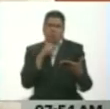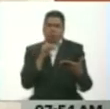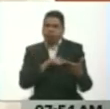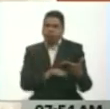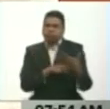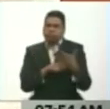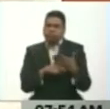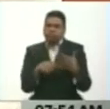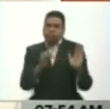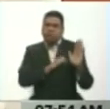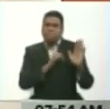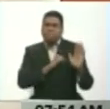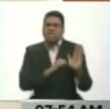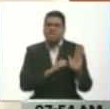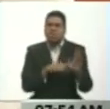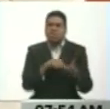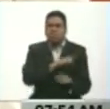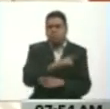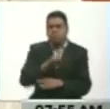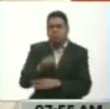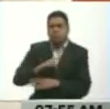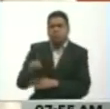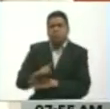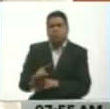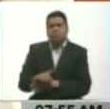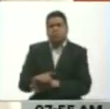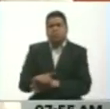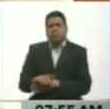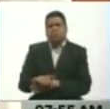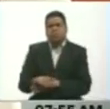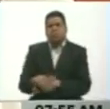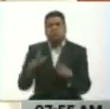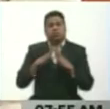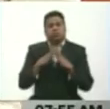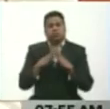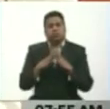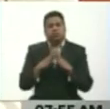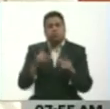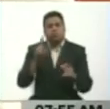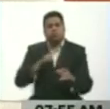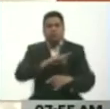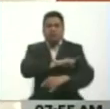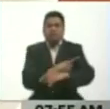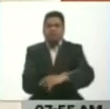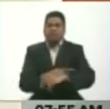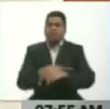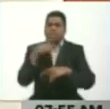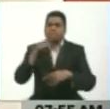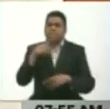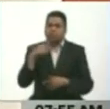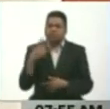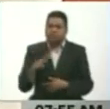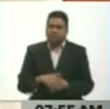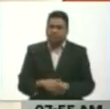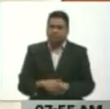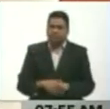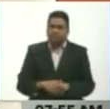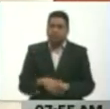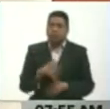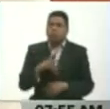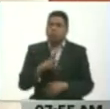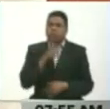el fin de aterrorizar, de desmovilizar a las fuerzas políticas de defensa de la patria, pero lo más grave es que